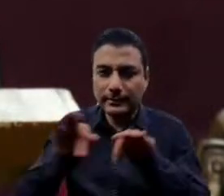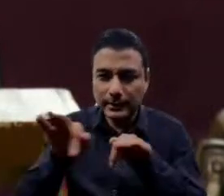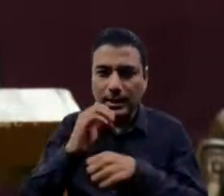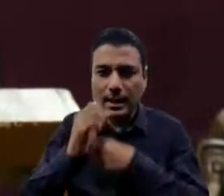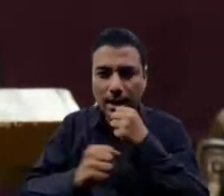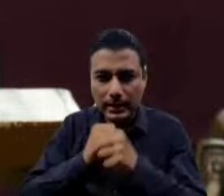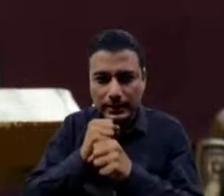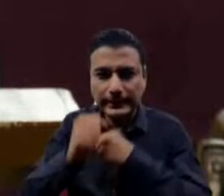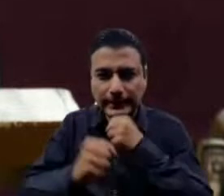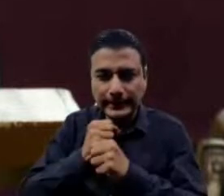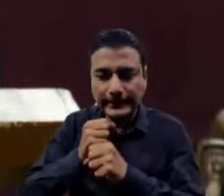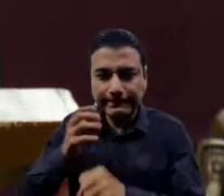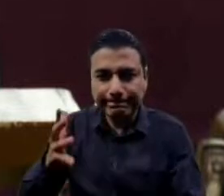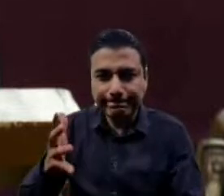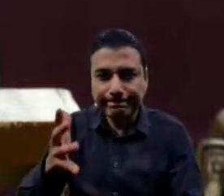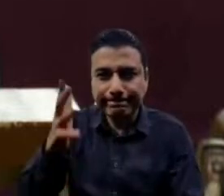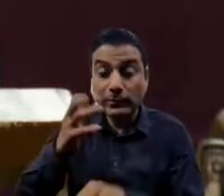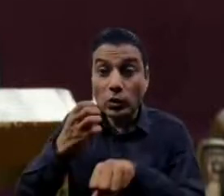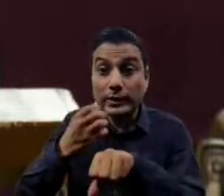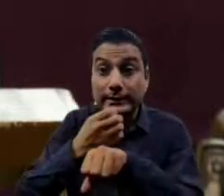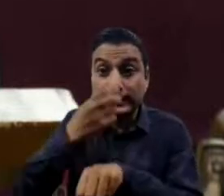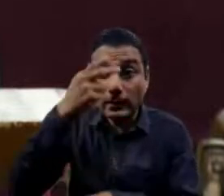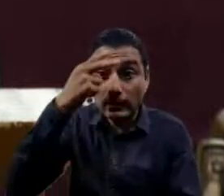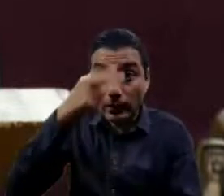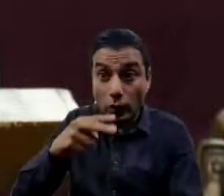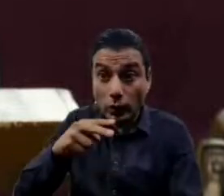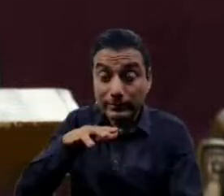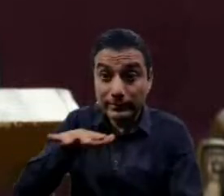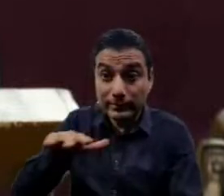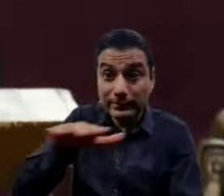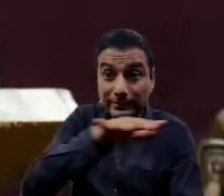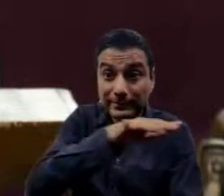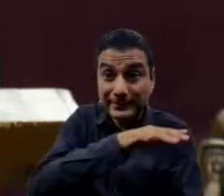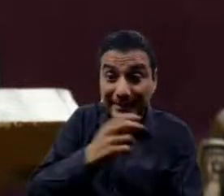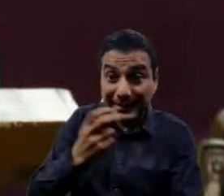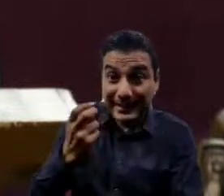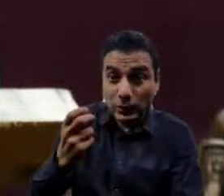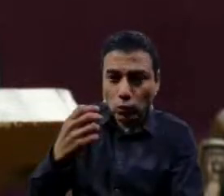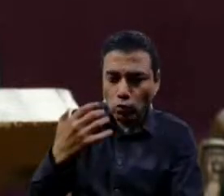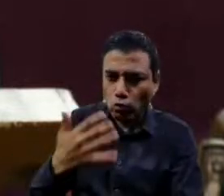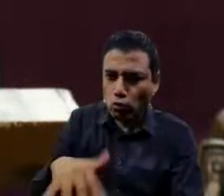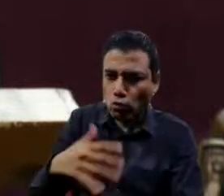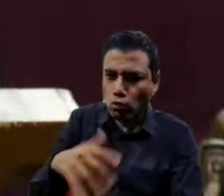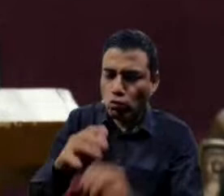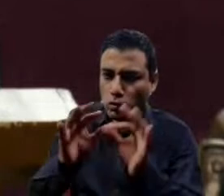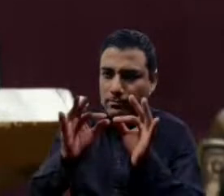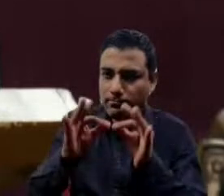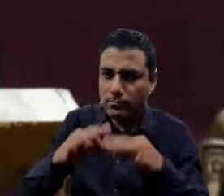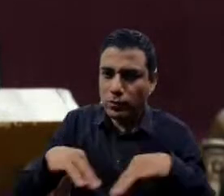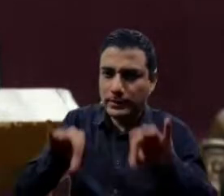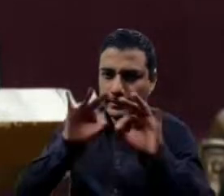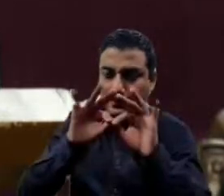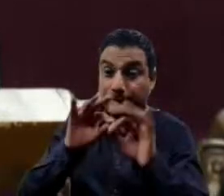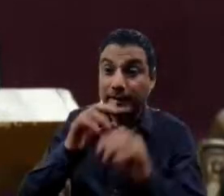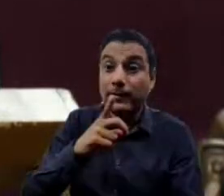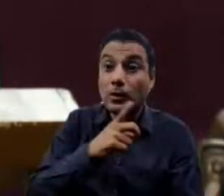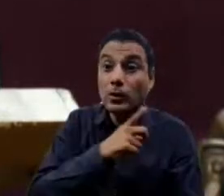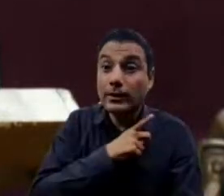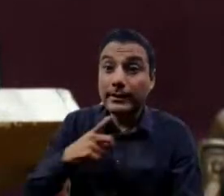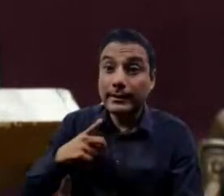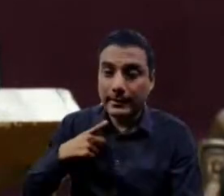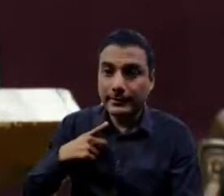hecho de que el Estado de México sea una referencia nacional nos señala la importancia de avanzar en la reducción y en su momento